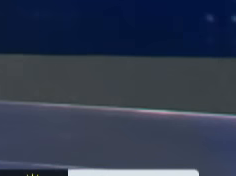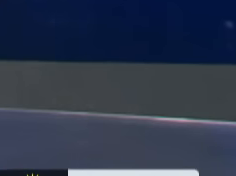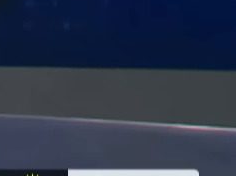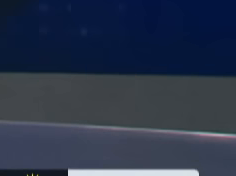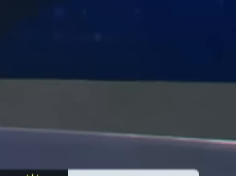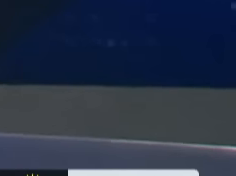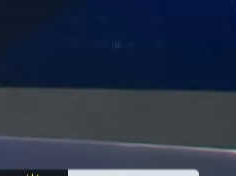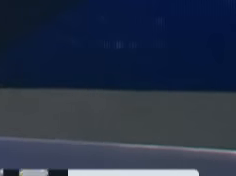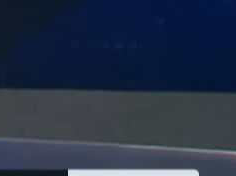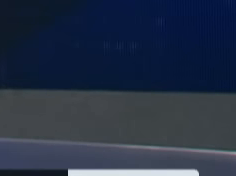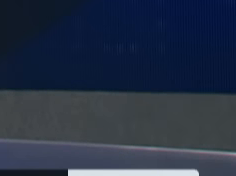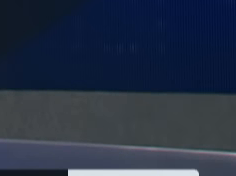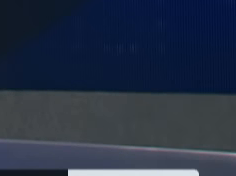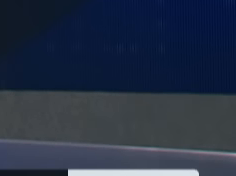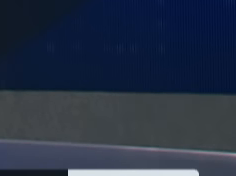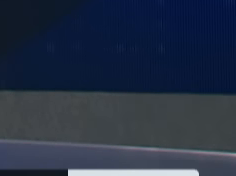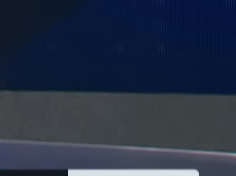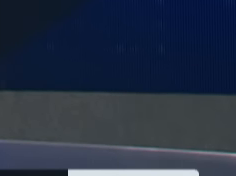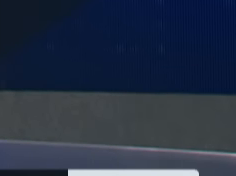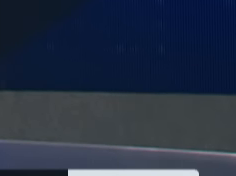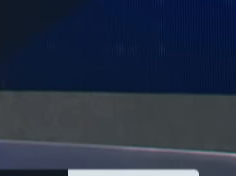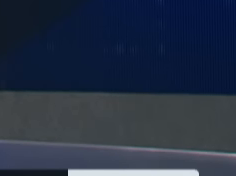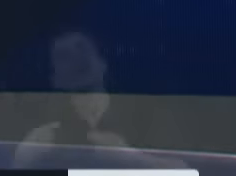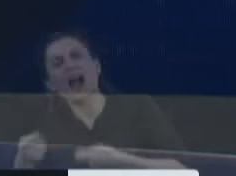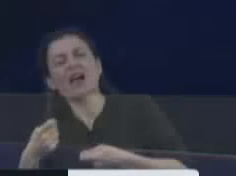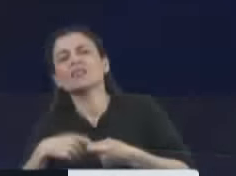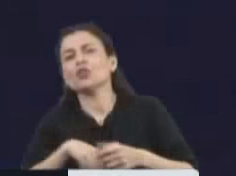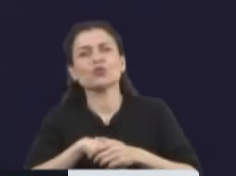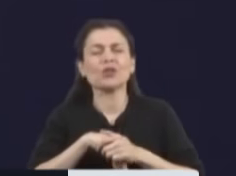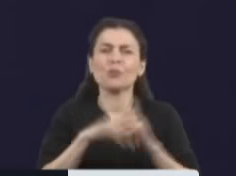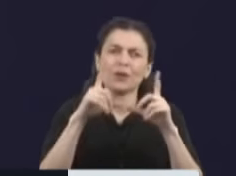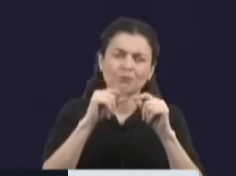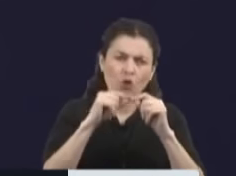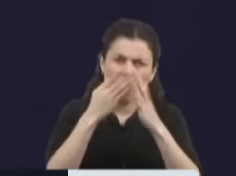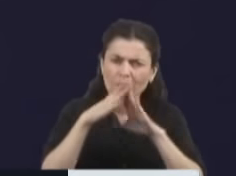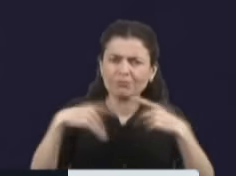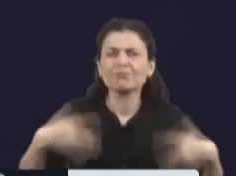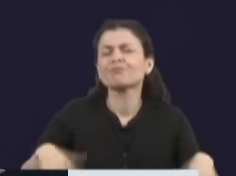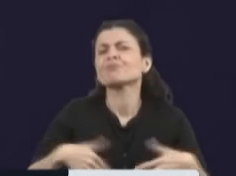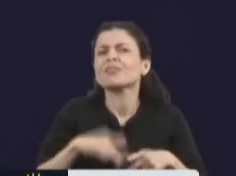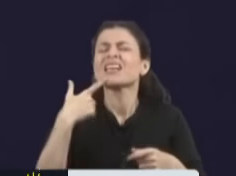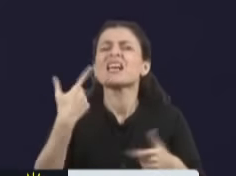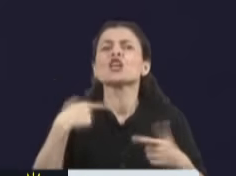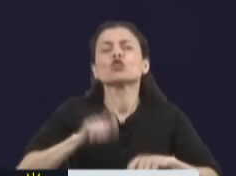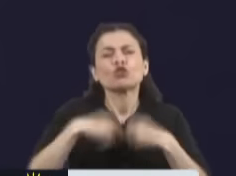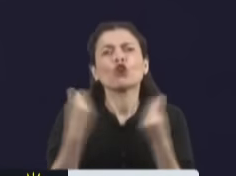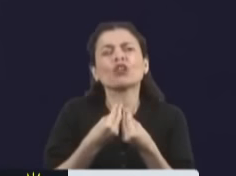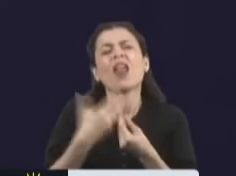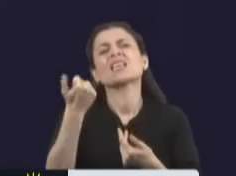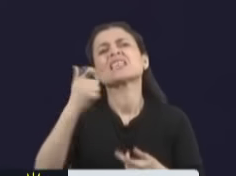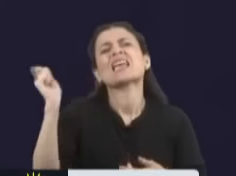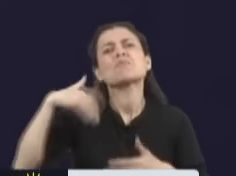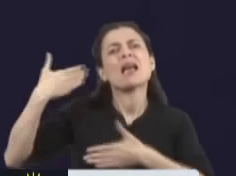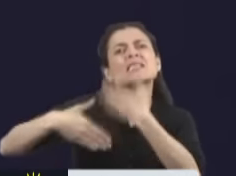hora 10:34 minutos en todo el país Casa de Gobierno conferencia del Vocero presidencial es el sexto mes consecutivo